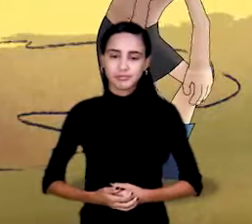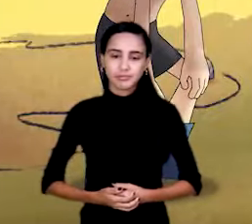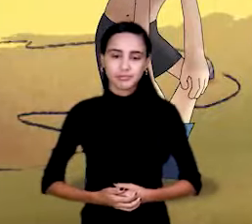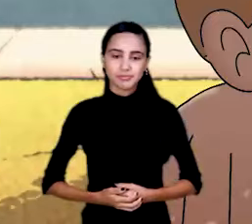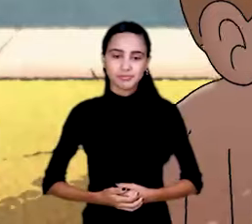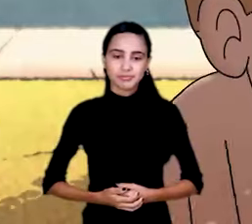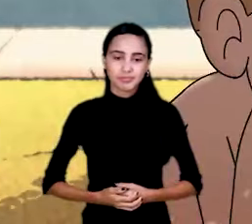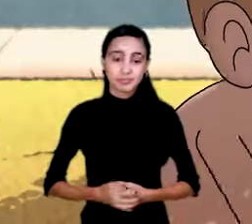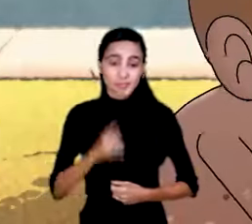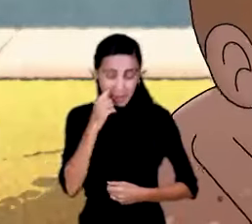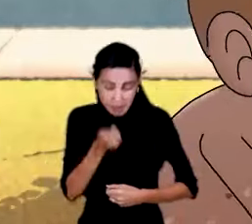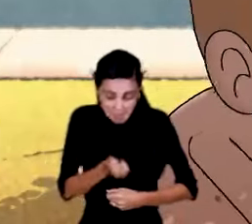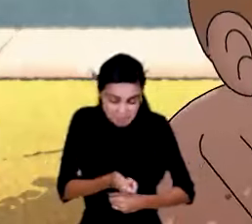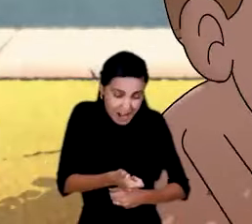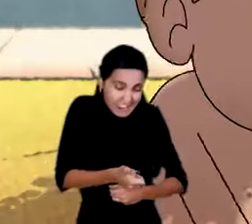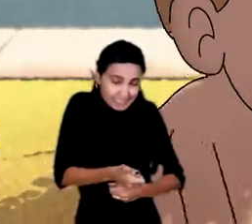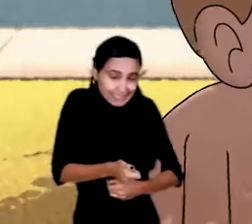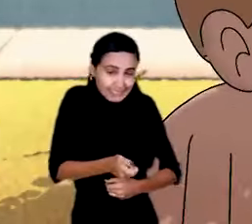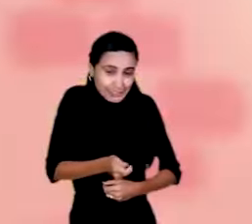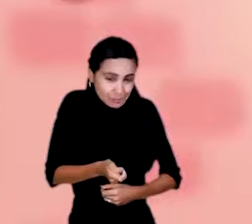¡Ay, pata!